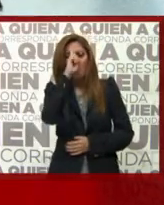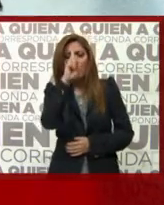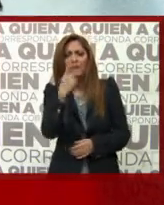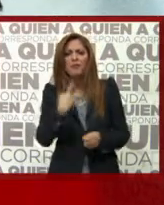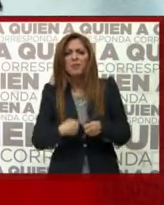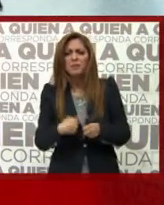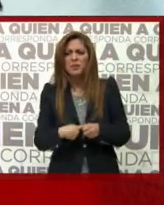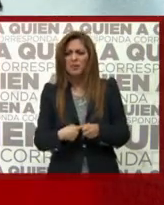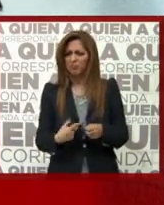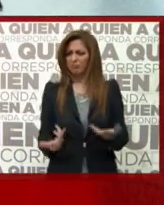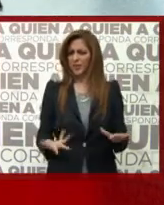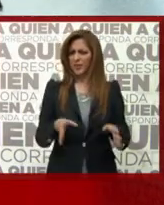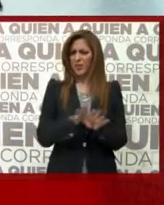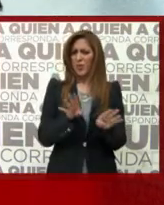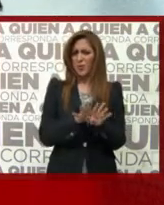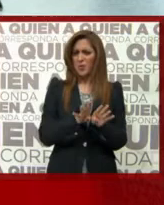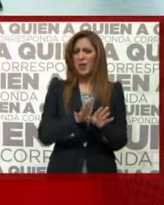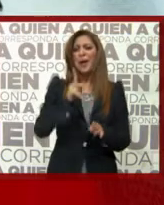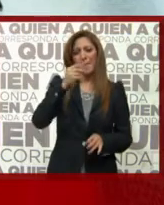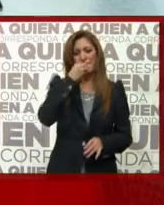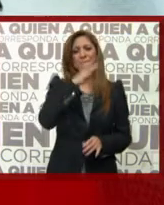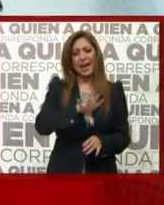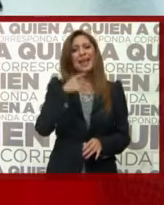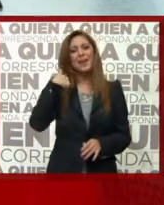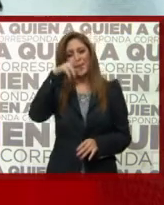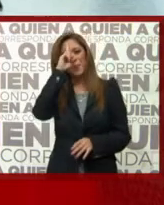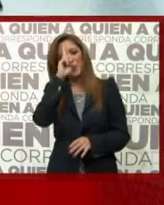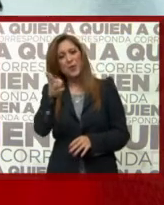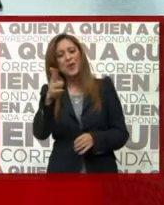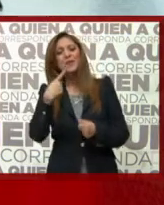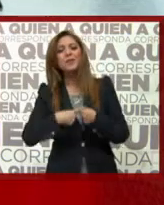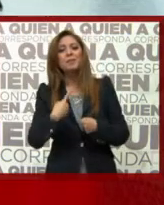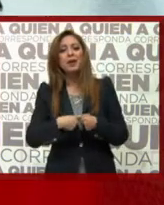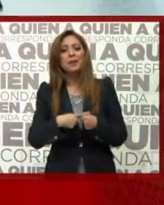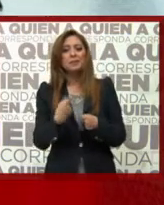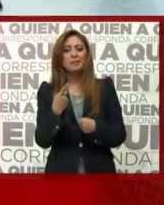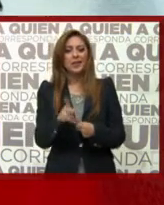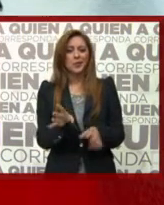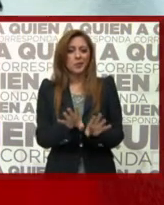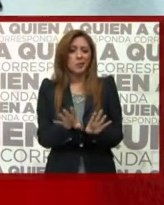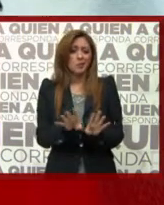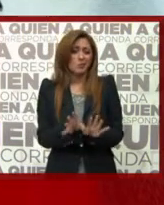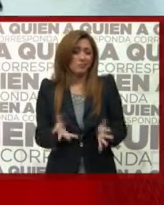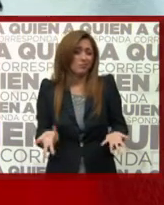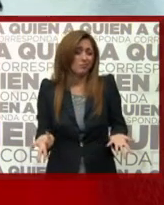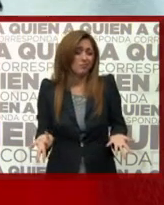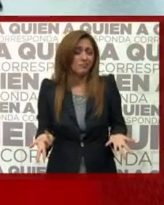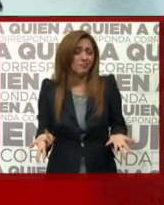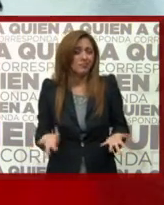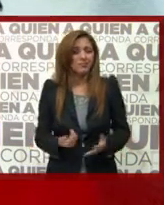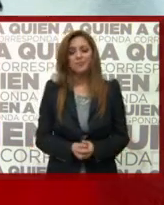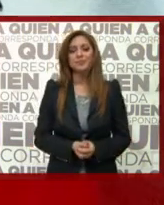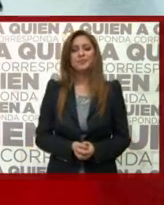sería que de repente estuviera prohibido enfermarse, ¿no? Sería maravilloso. Pero no.